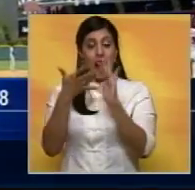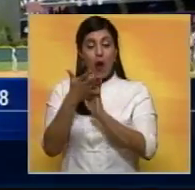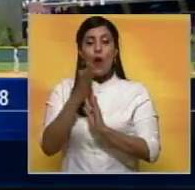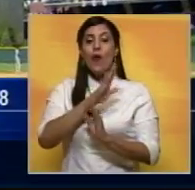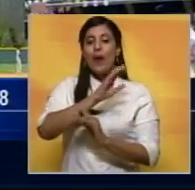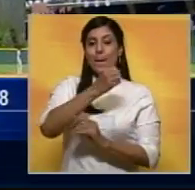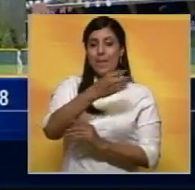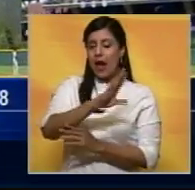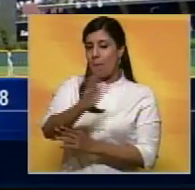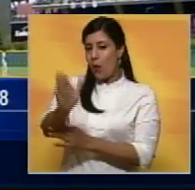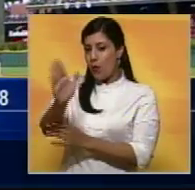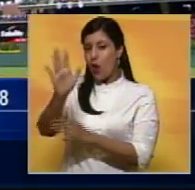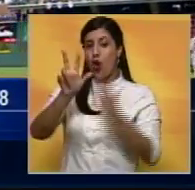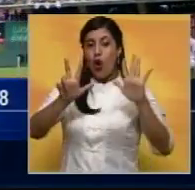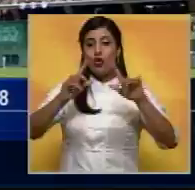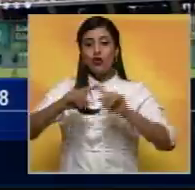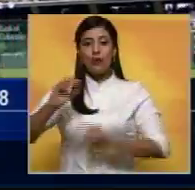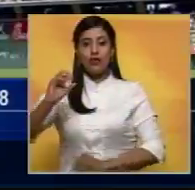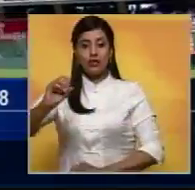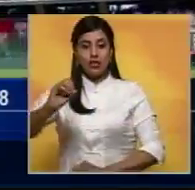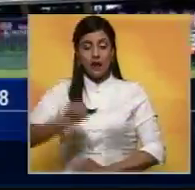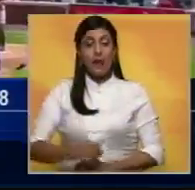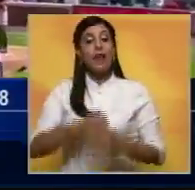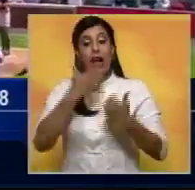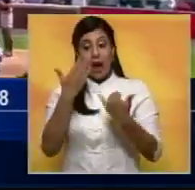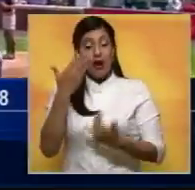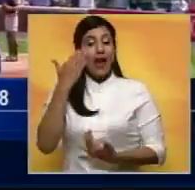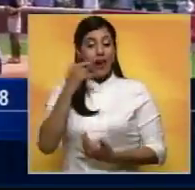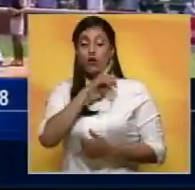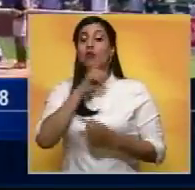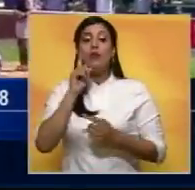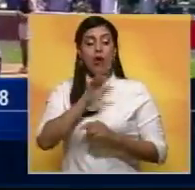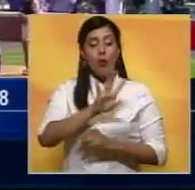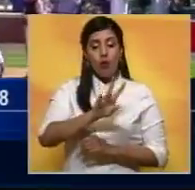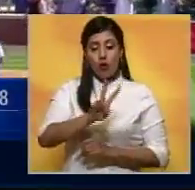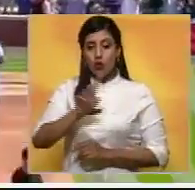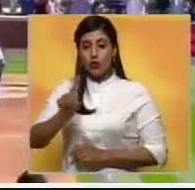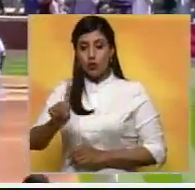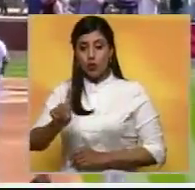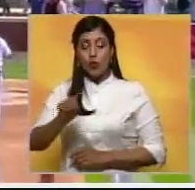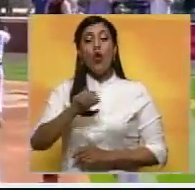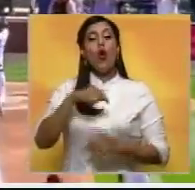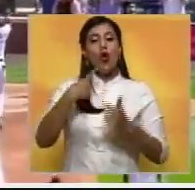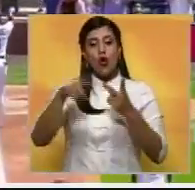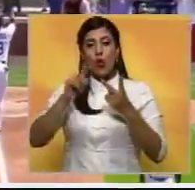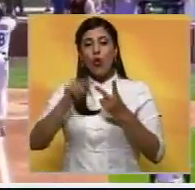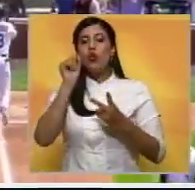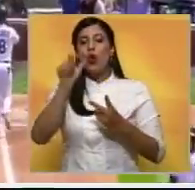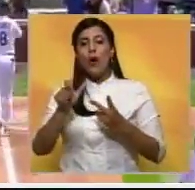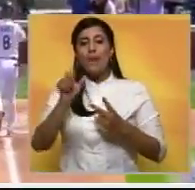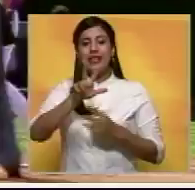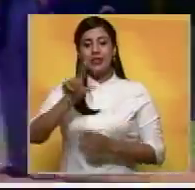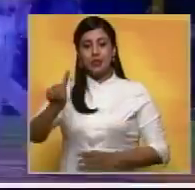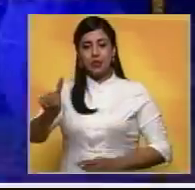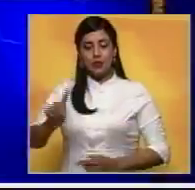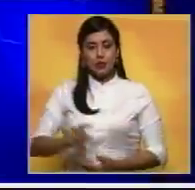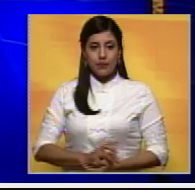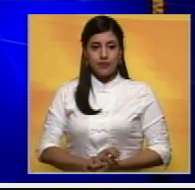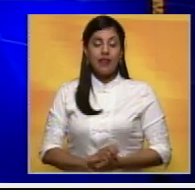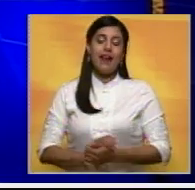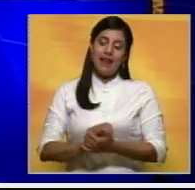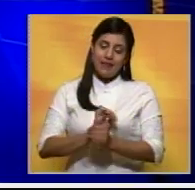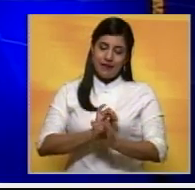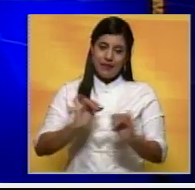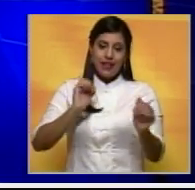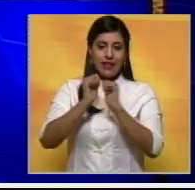por blanqueada, 8 carreras por 0. Carlos González se fue de 2-1 y Gorkis Hernández de 3-1.